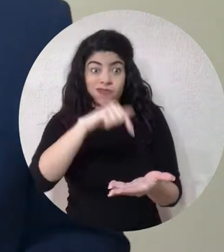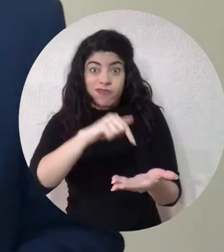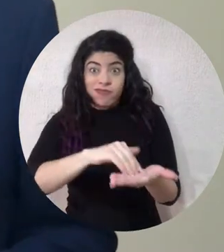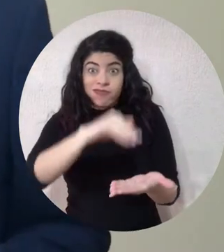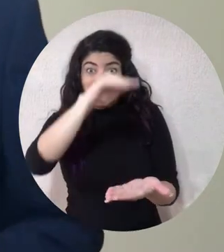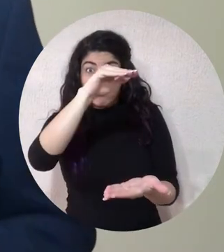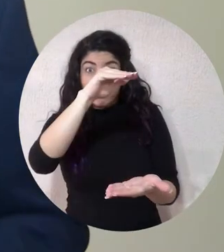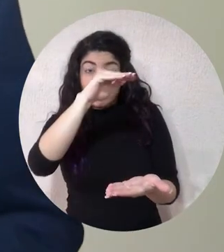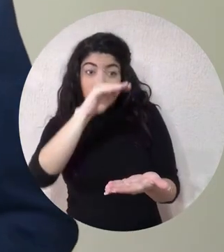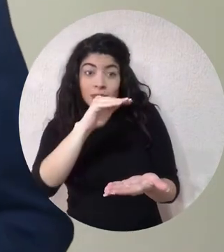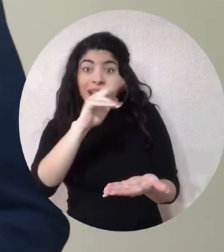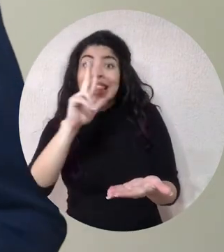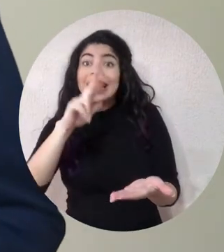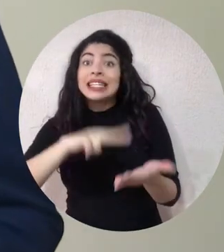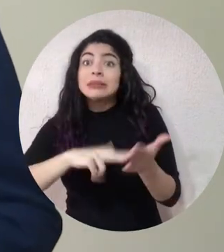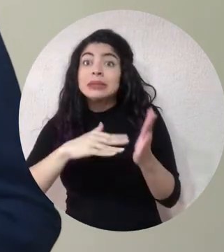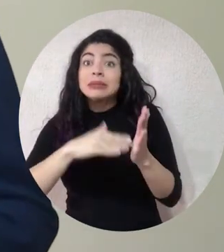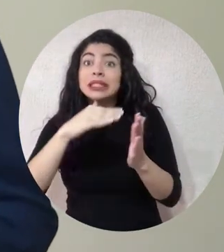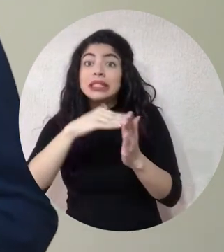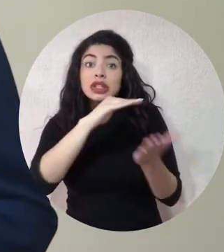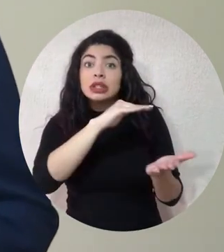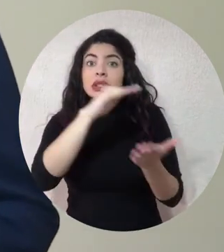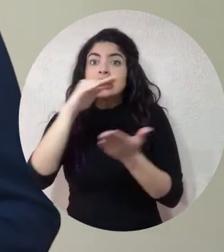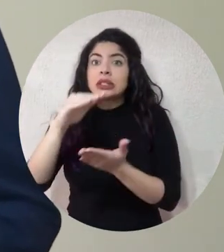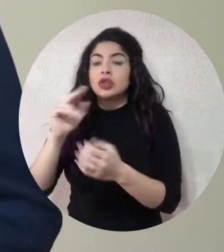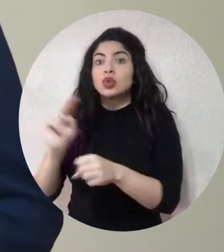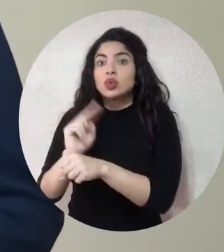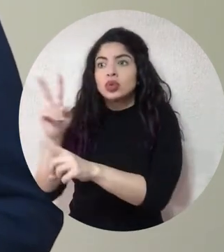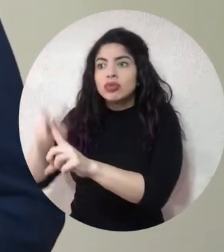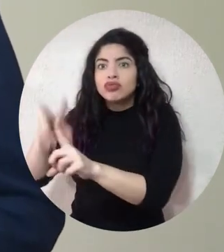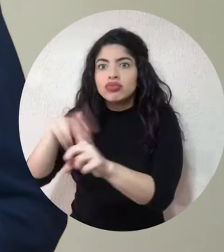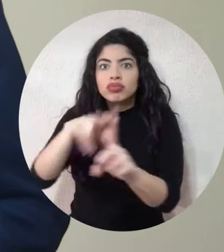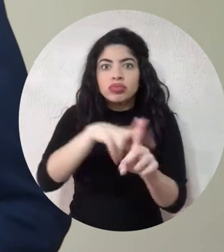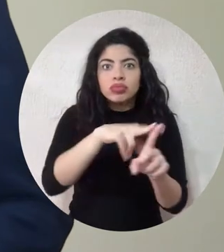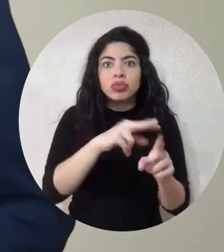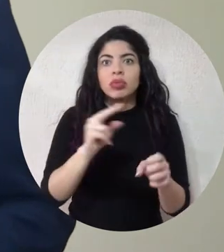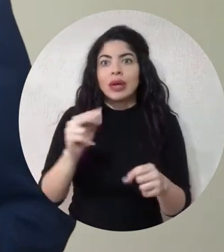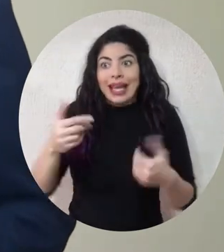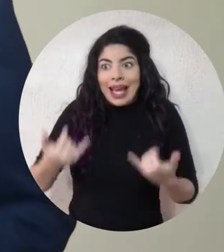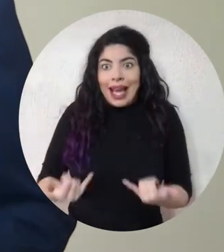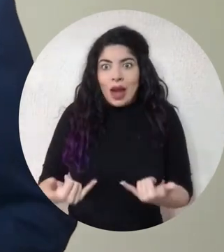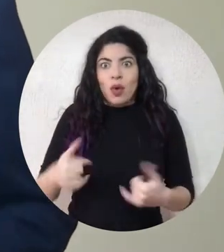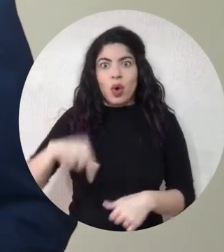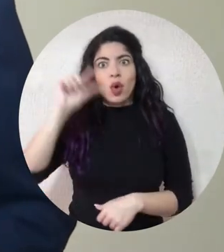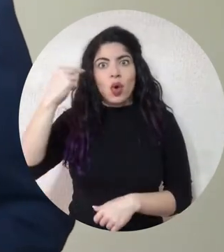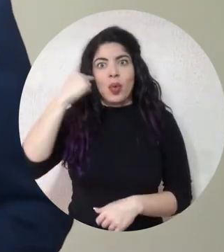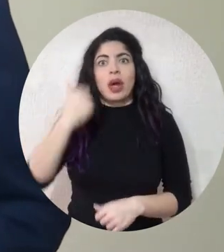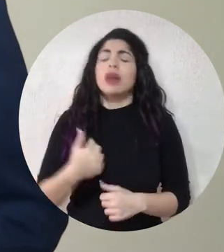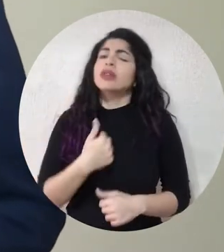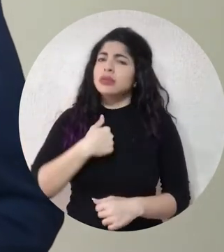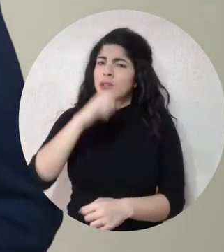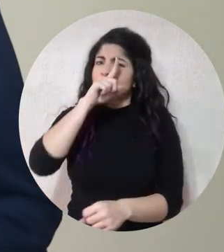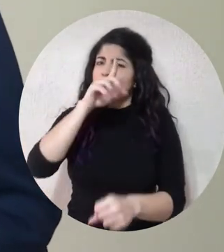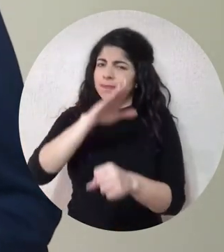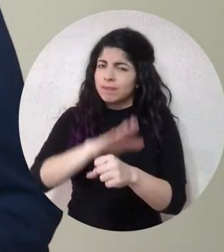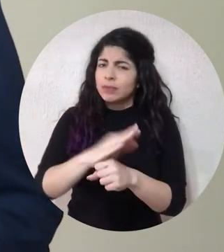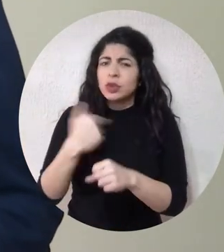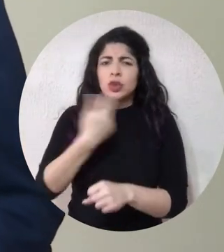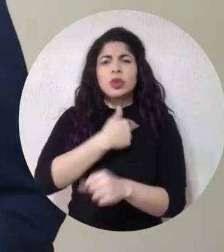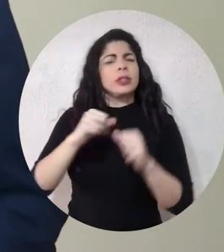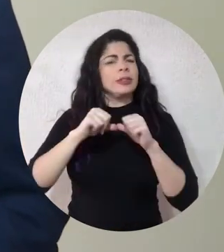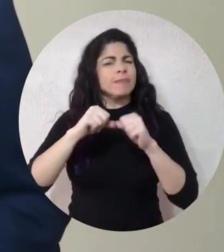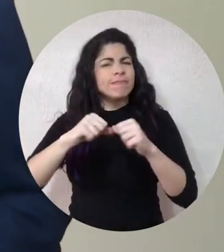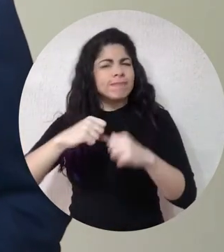dólares, de los cuales 3.000 millones serán ejecutados en esta administración.